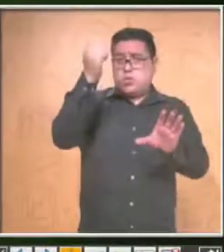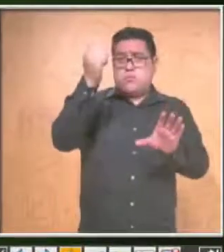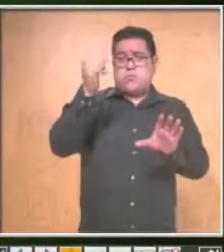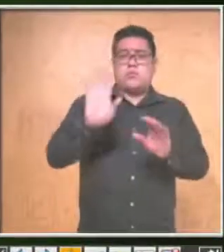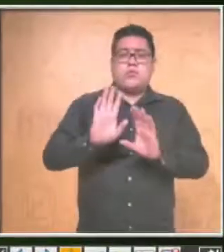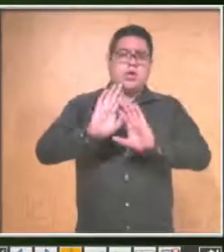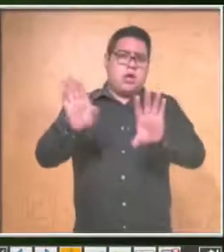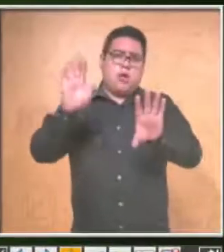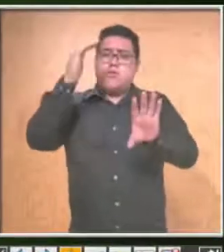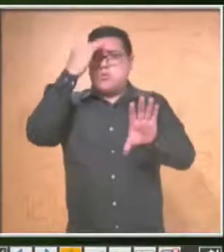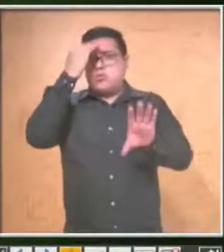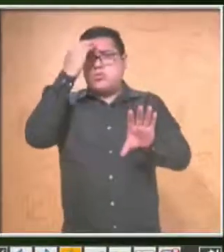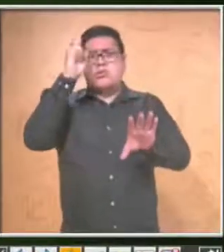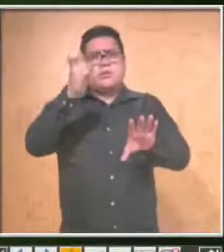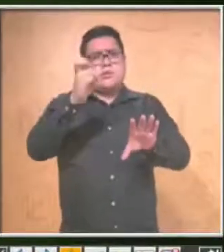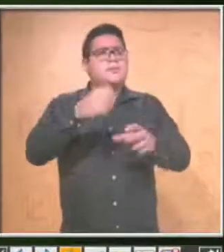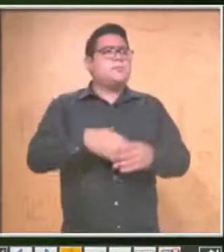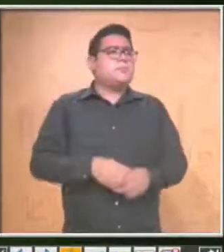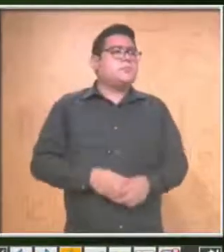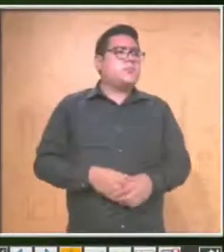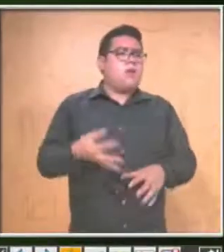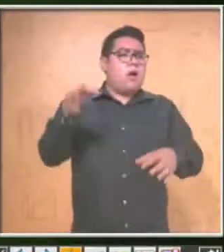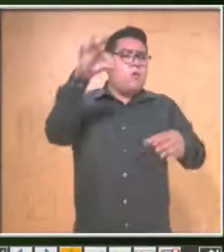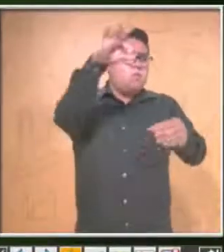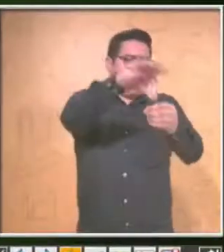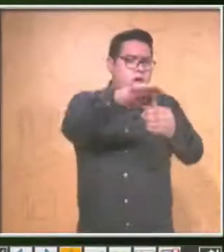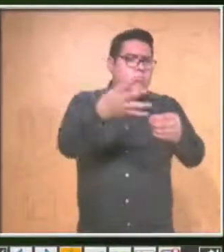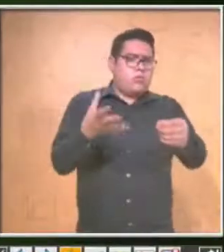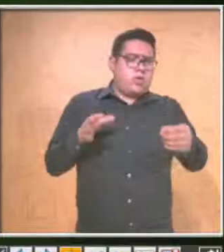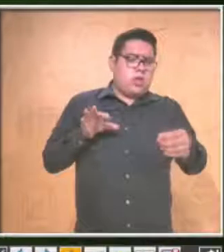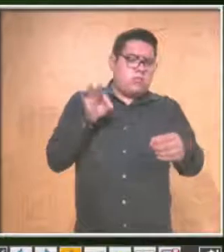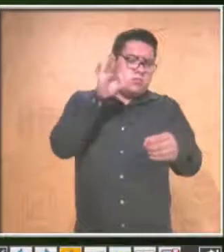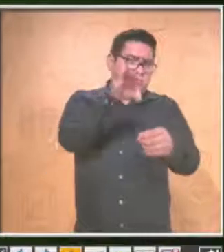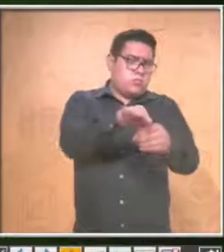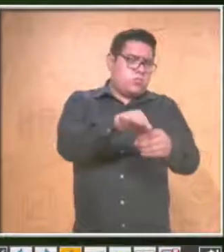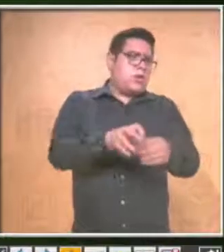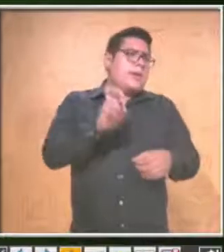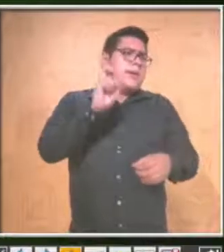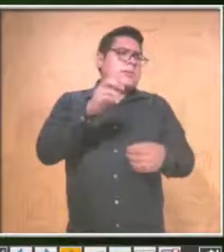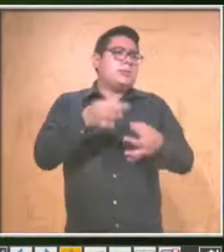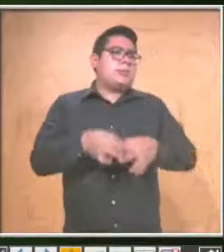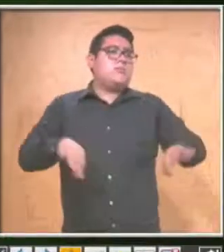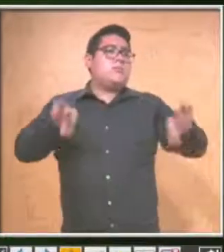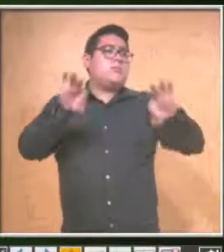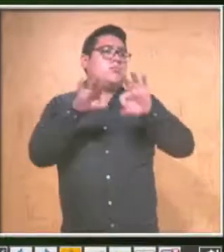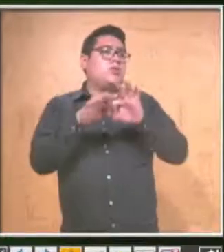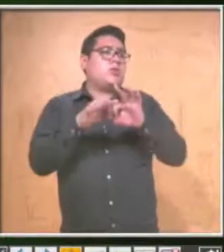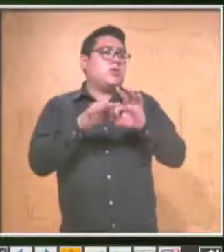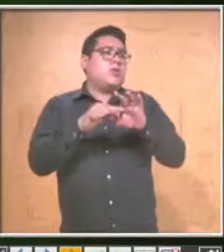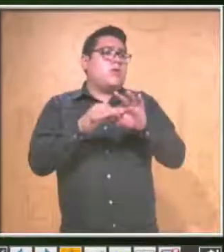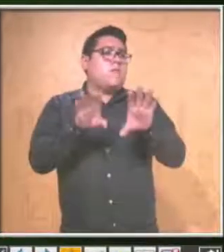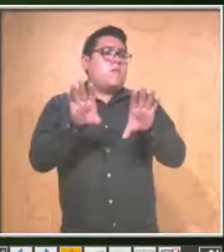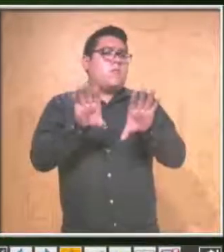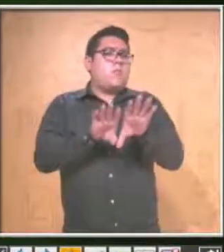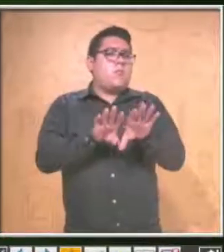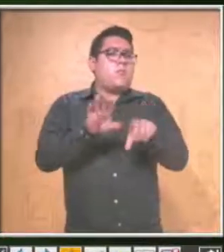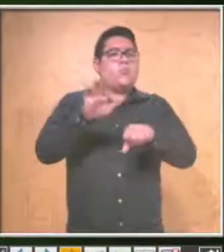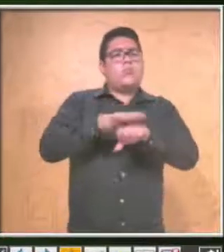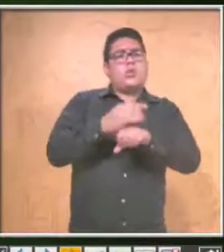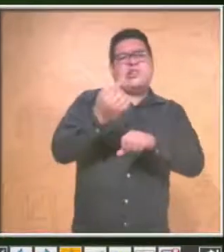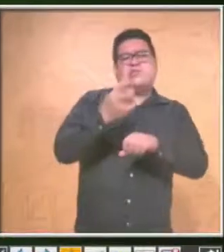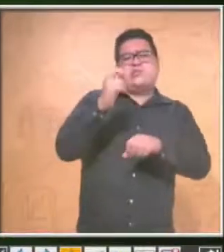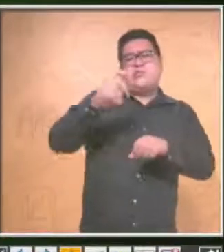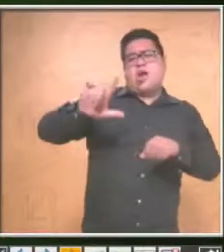formación cívica y ética este concepto tan importante en nuestros días, puesto que la democracia es una forma de gobernarnos,